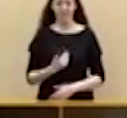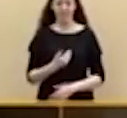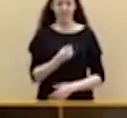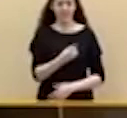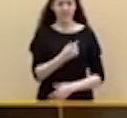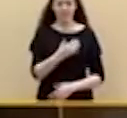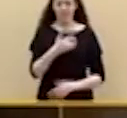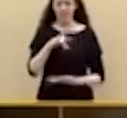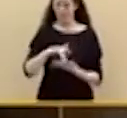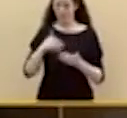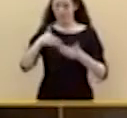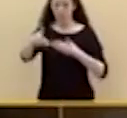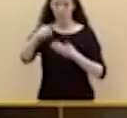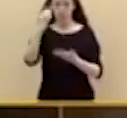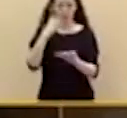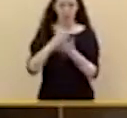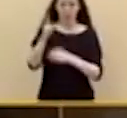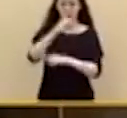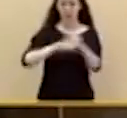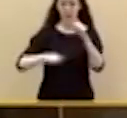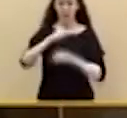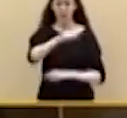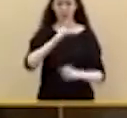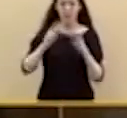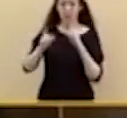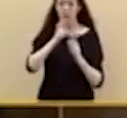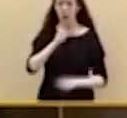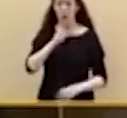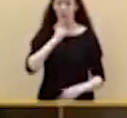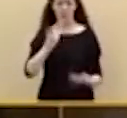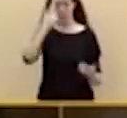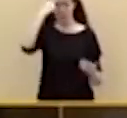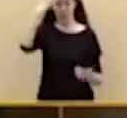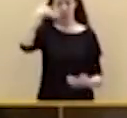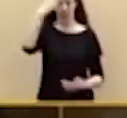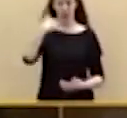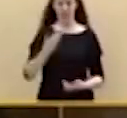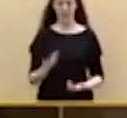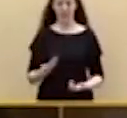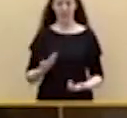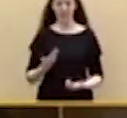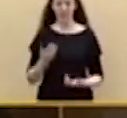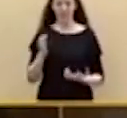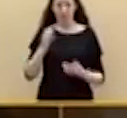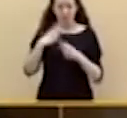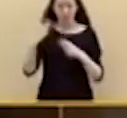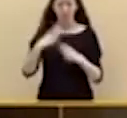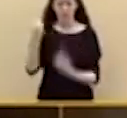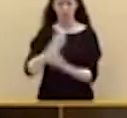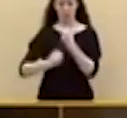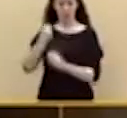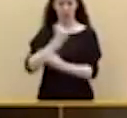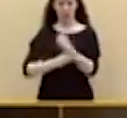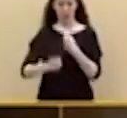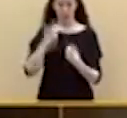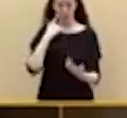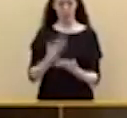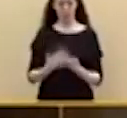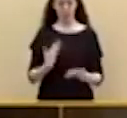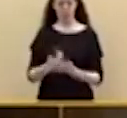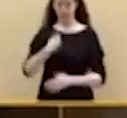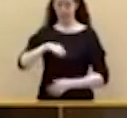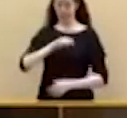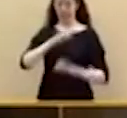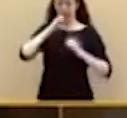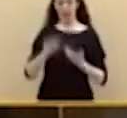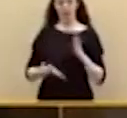cosa El PP Tiene Alrededor de 120 Diputados Tiene mayoría 134 Tiene mayoría En el